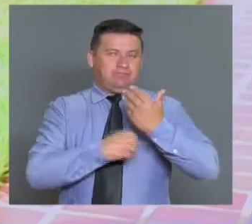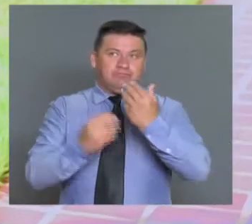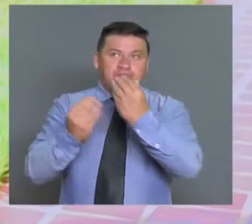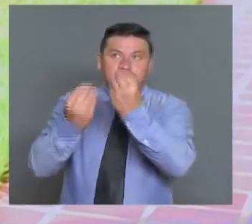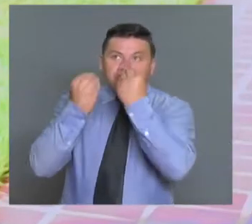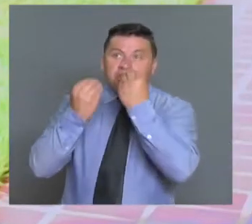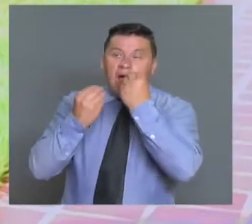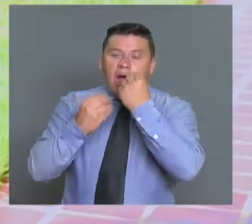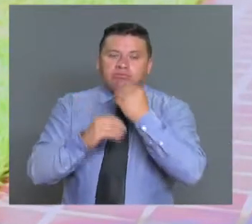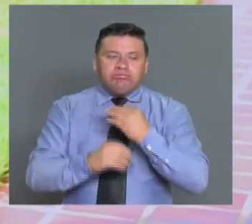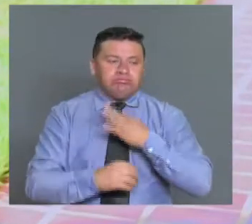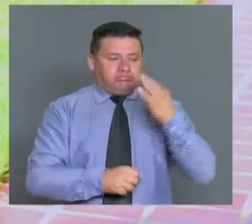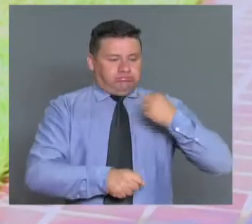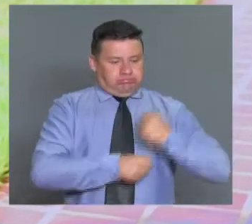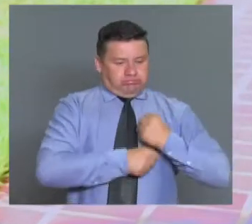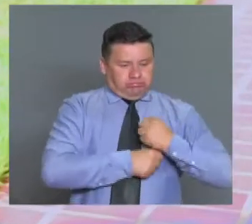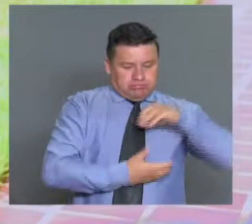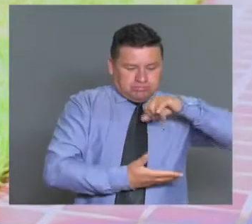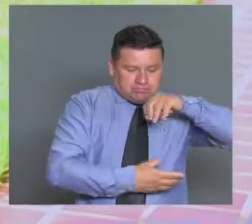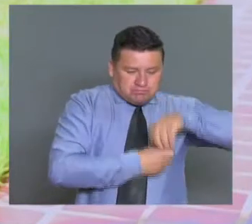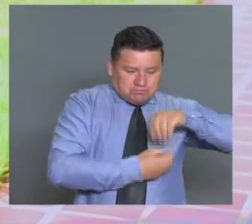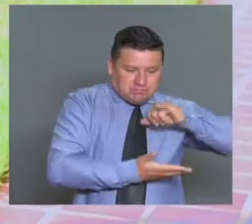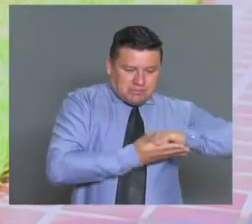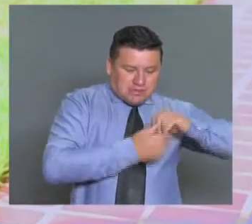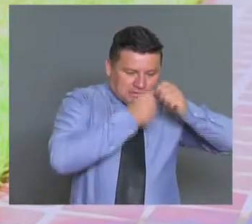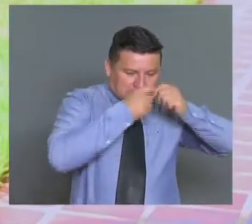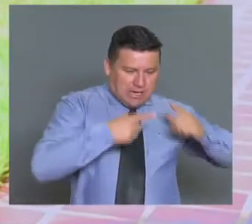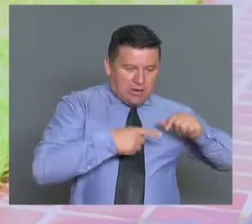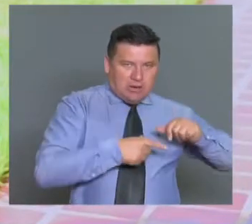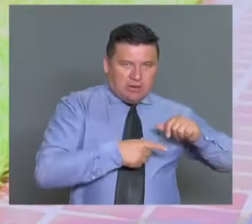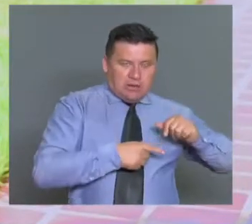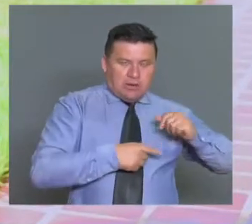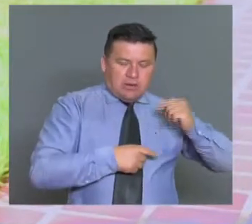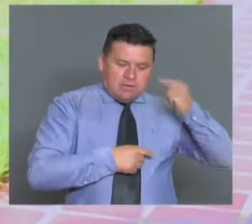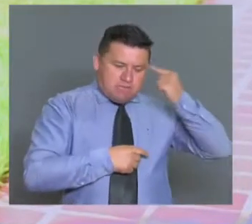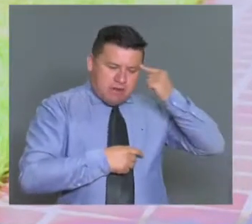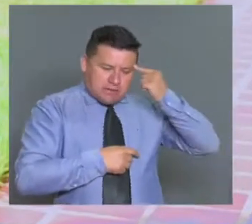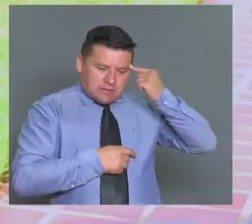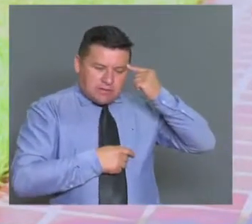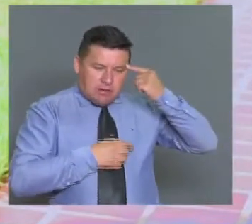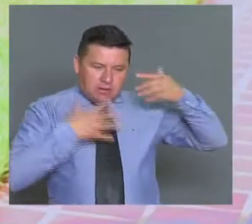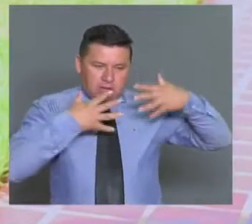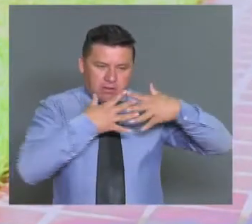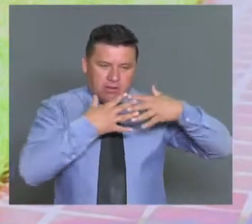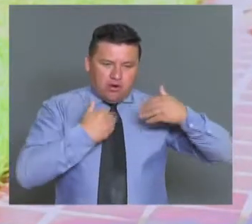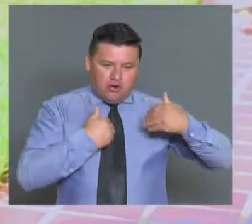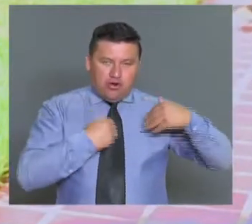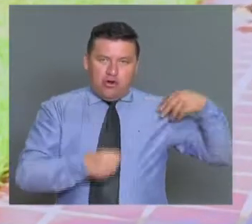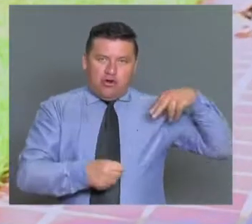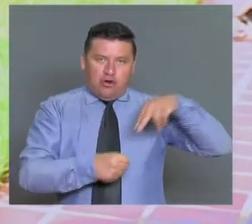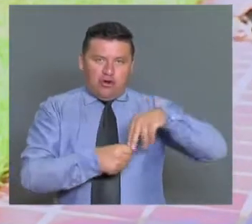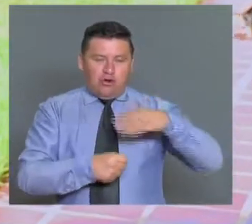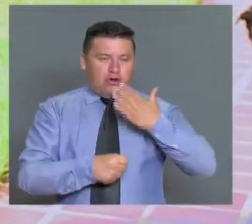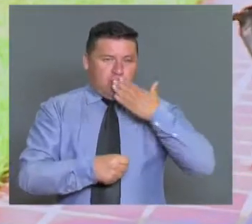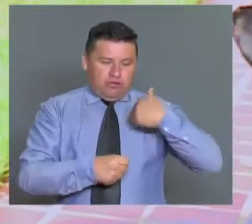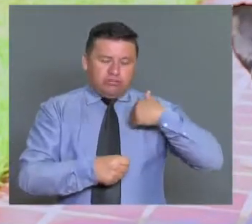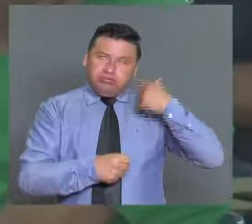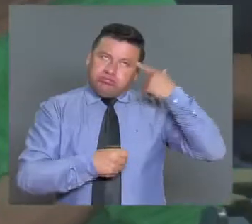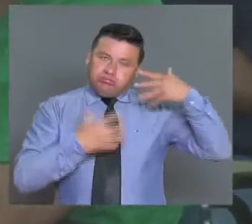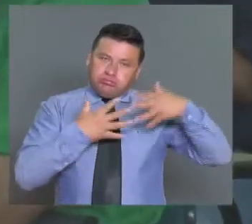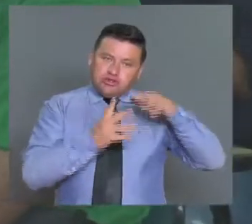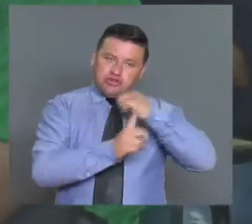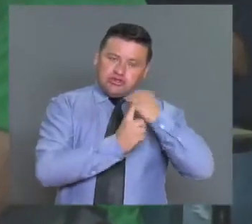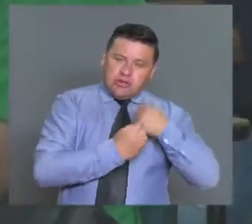conocer, aportar desde el pensamiento indígena, cosas que fortalezcan la organización occidental y la organización